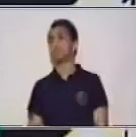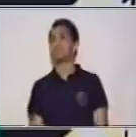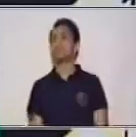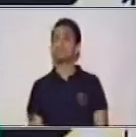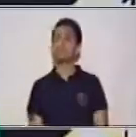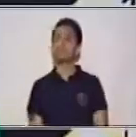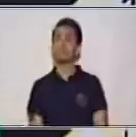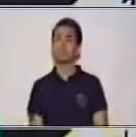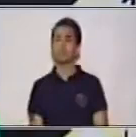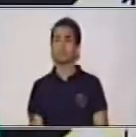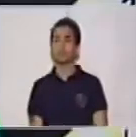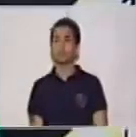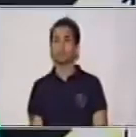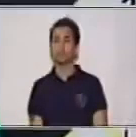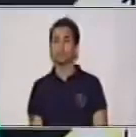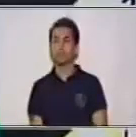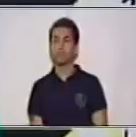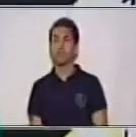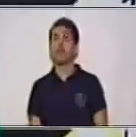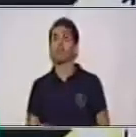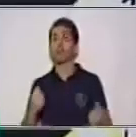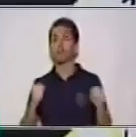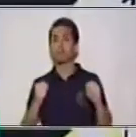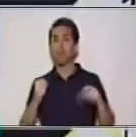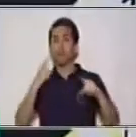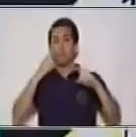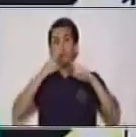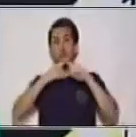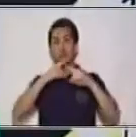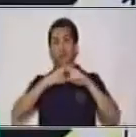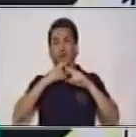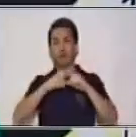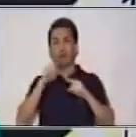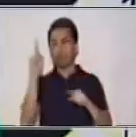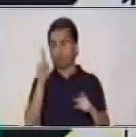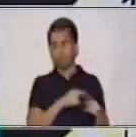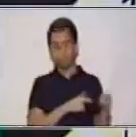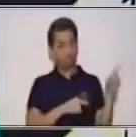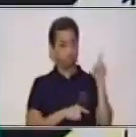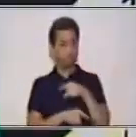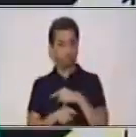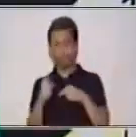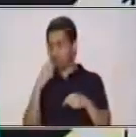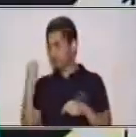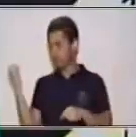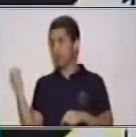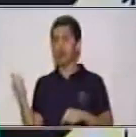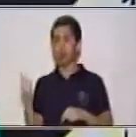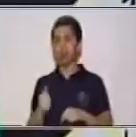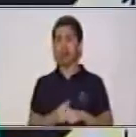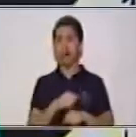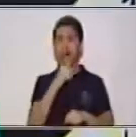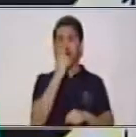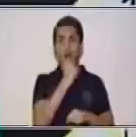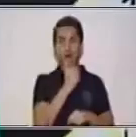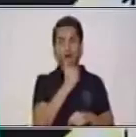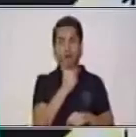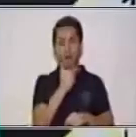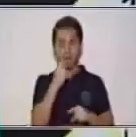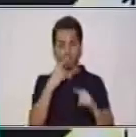Vamos a multiplicar cruzado. Por eso es que tenemos acá en respuesta A por D más B por